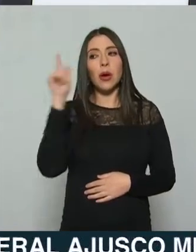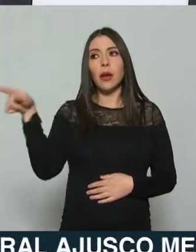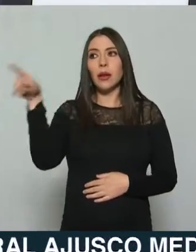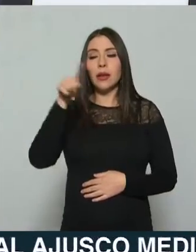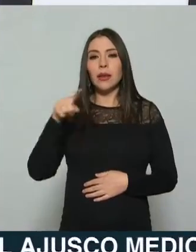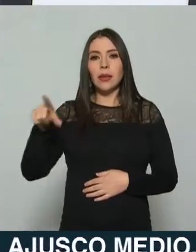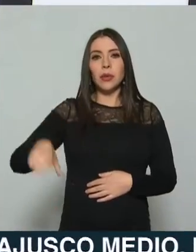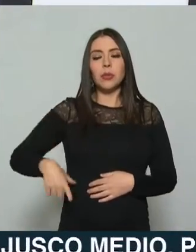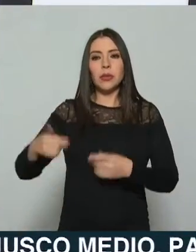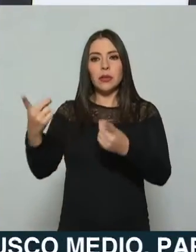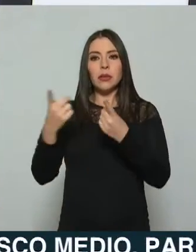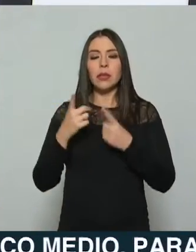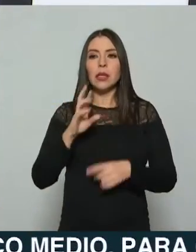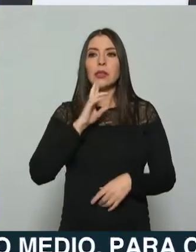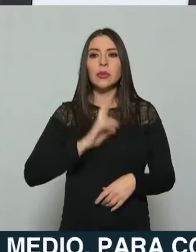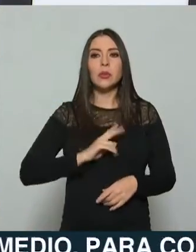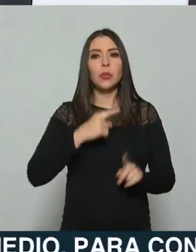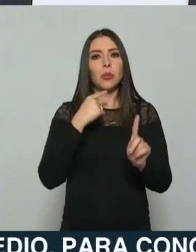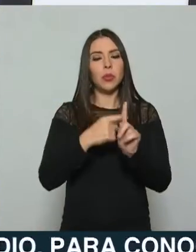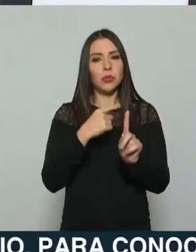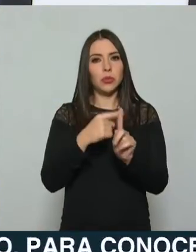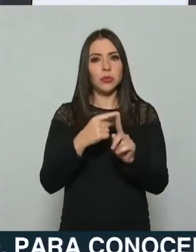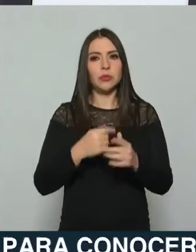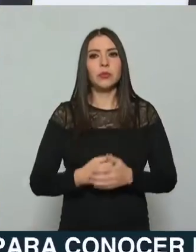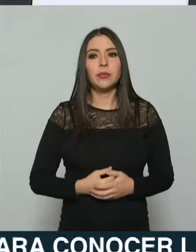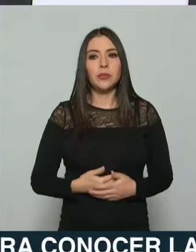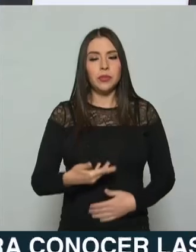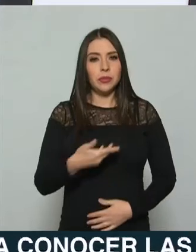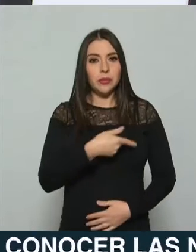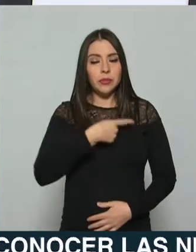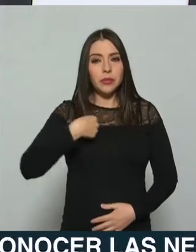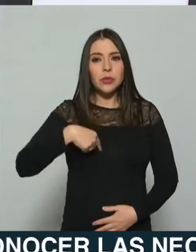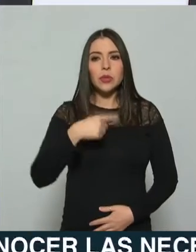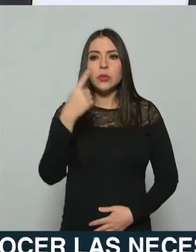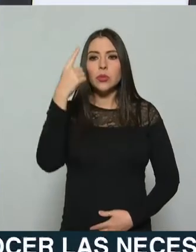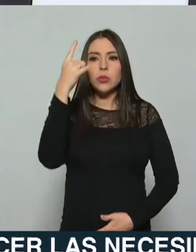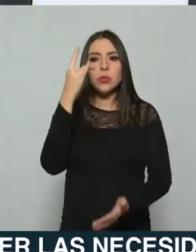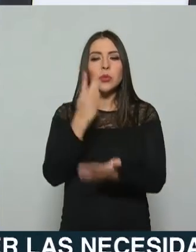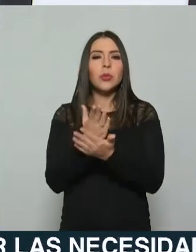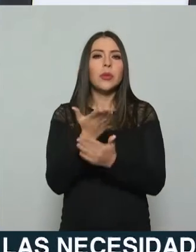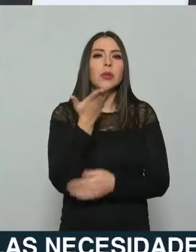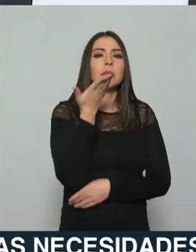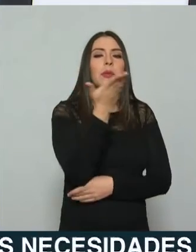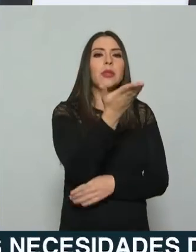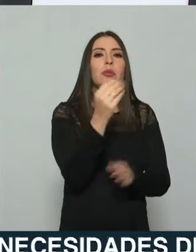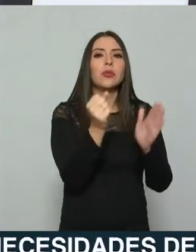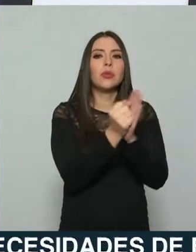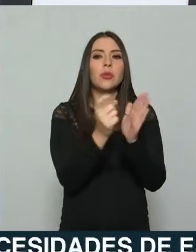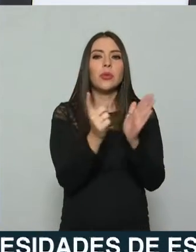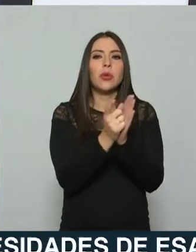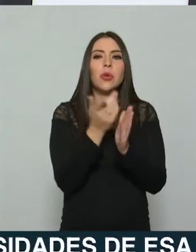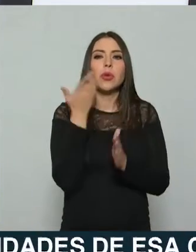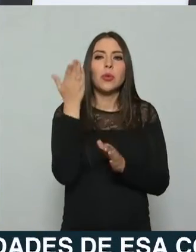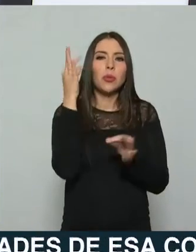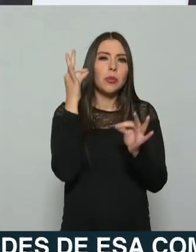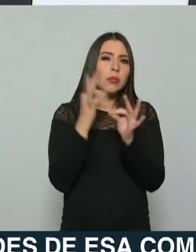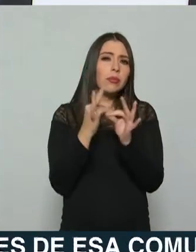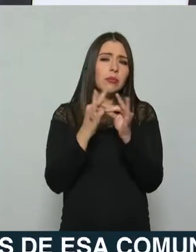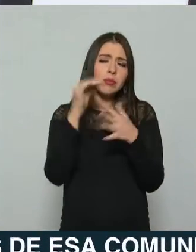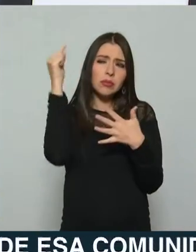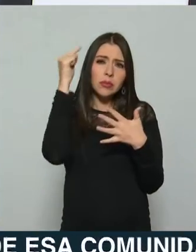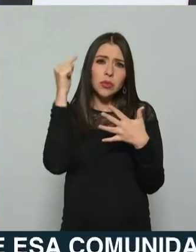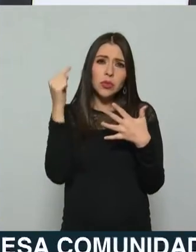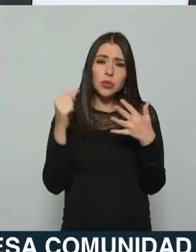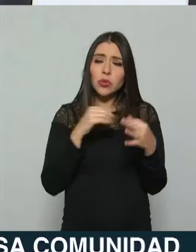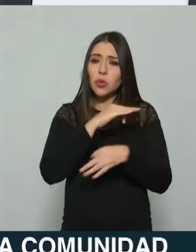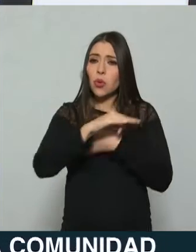sea, nosotros somos la única solicitud dentro del Consejo de Salubridad General que cumplió con todos los requisitos